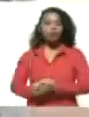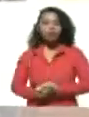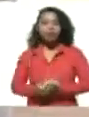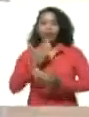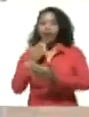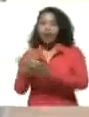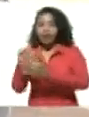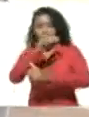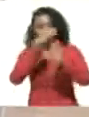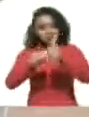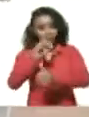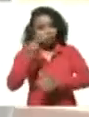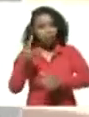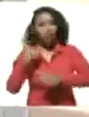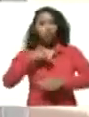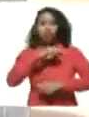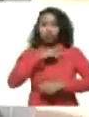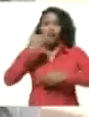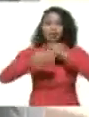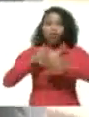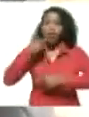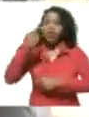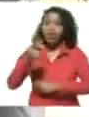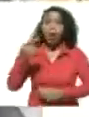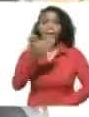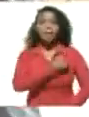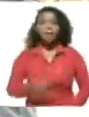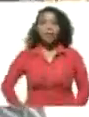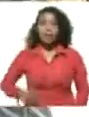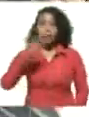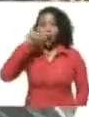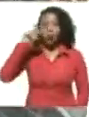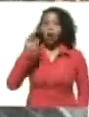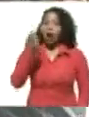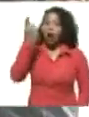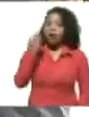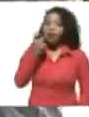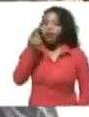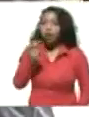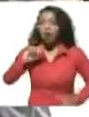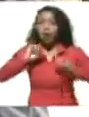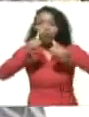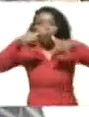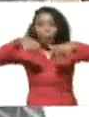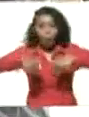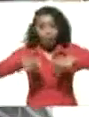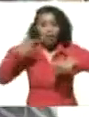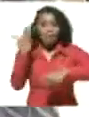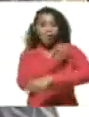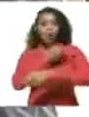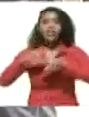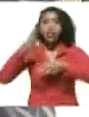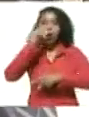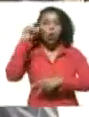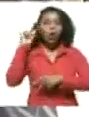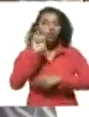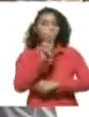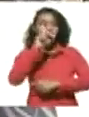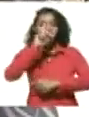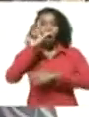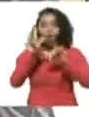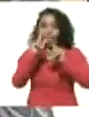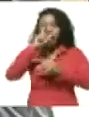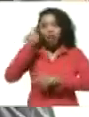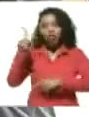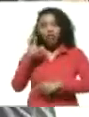si efectivamente uno anunció que 7 nicolás maduro ayer comenzamos hoy a vacunar a niños de 2 a 11 en